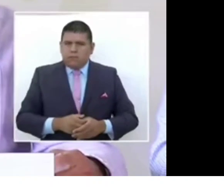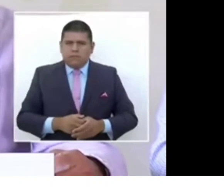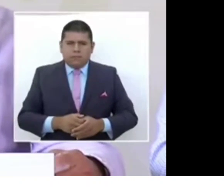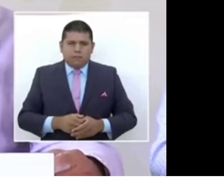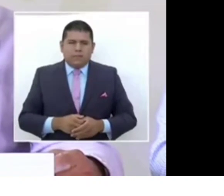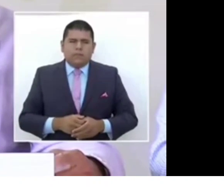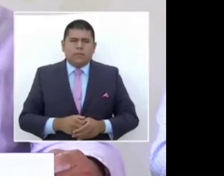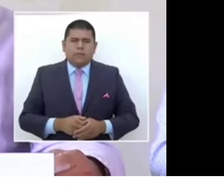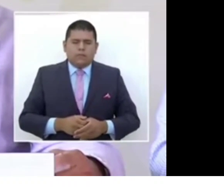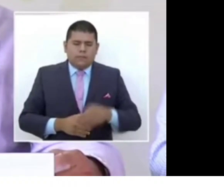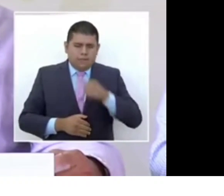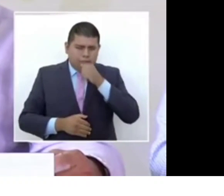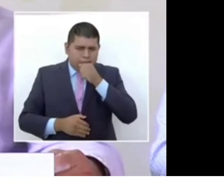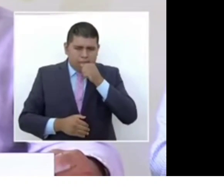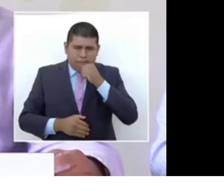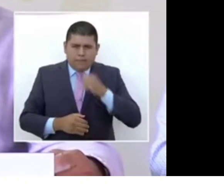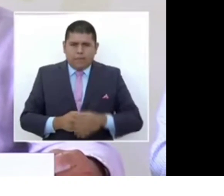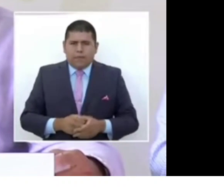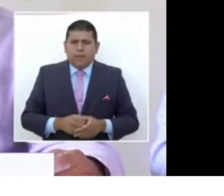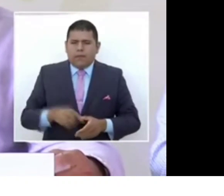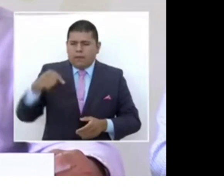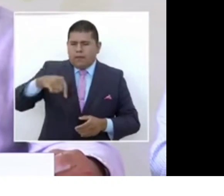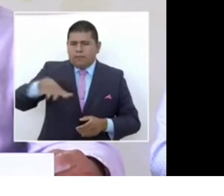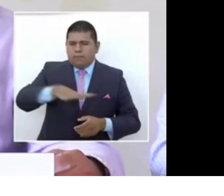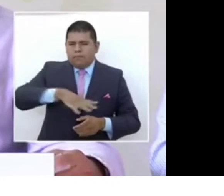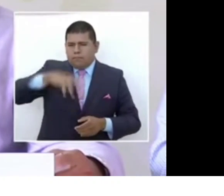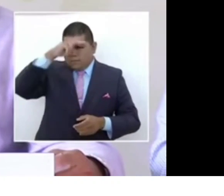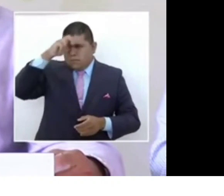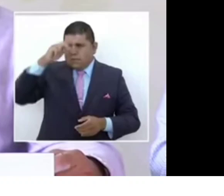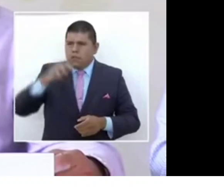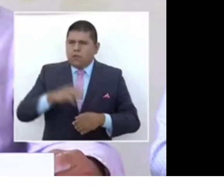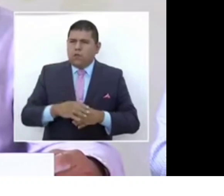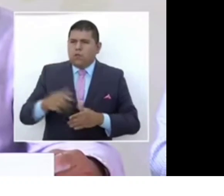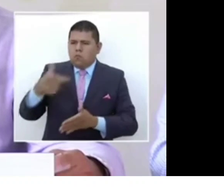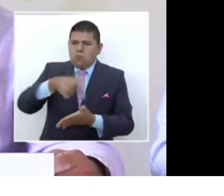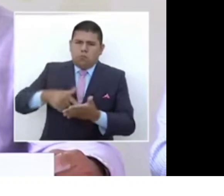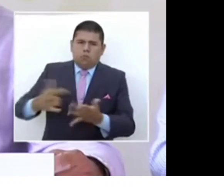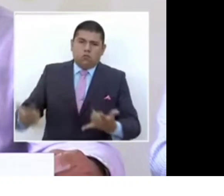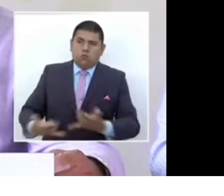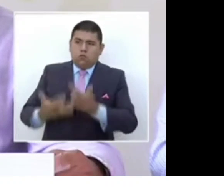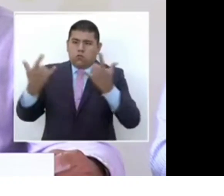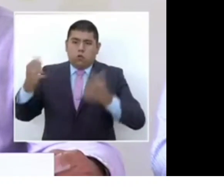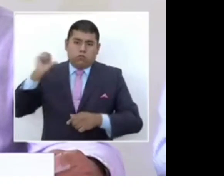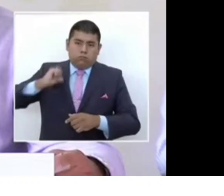pues todas las zonas arqueológicas